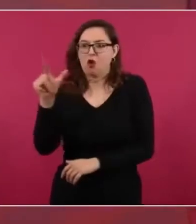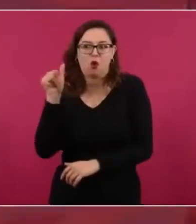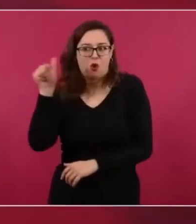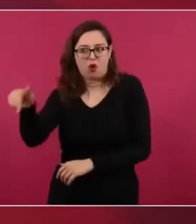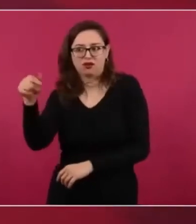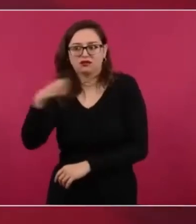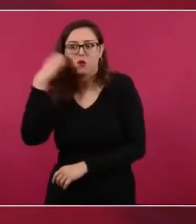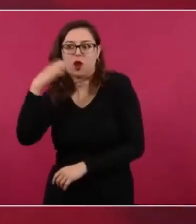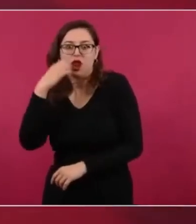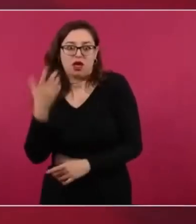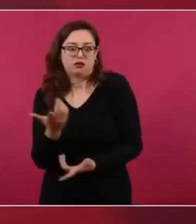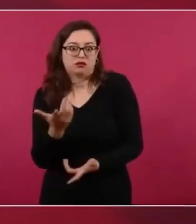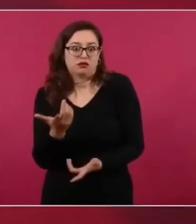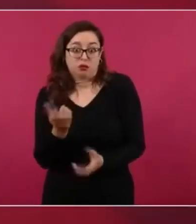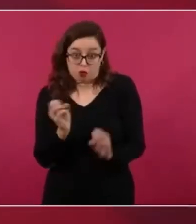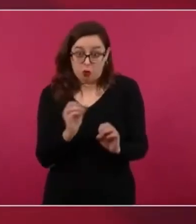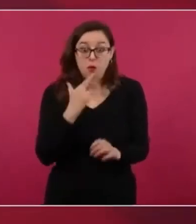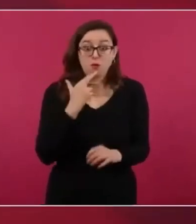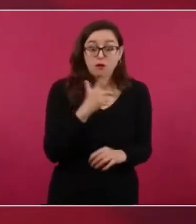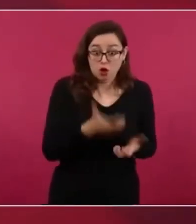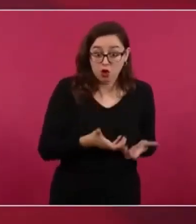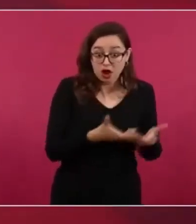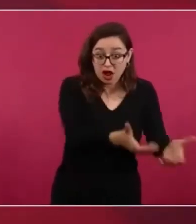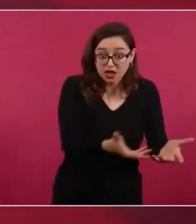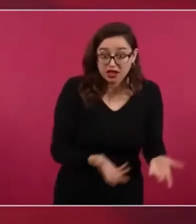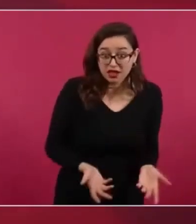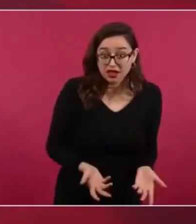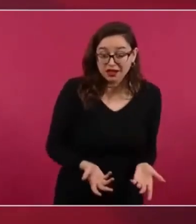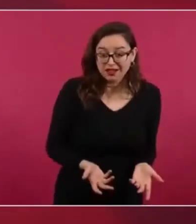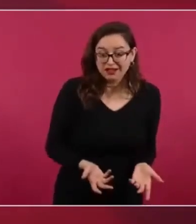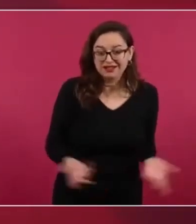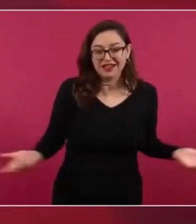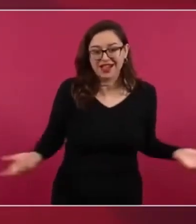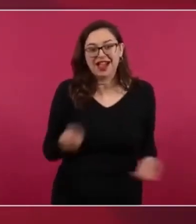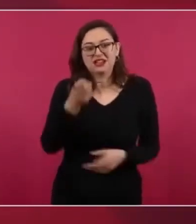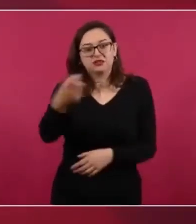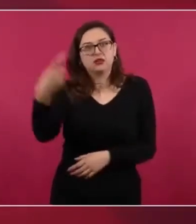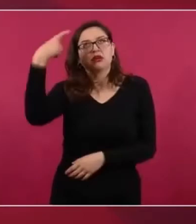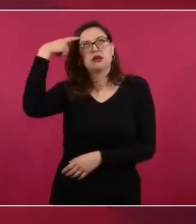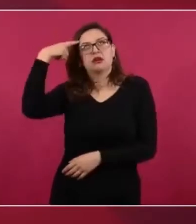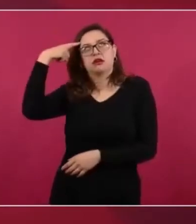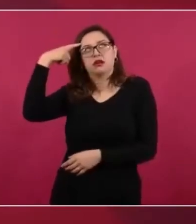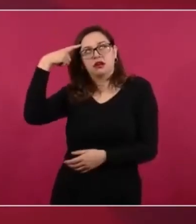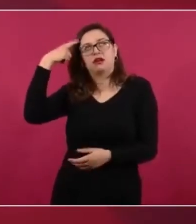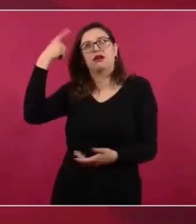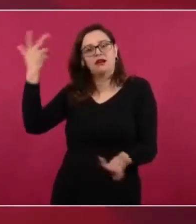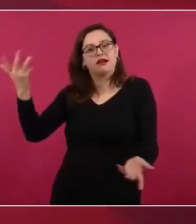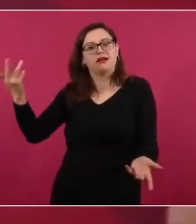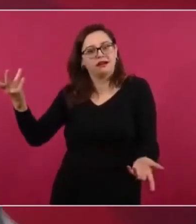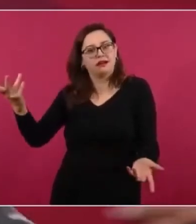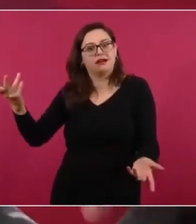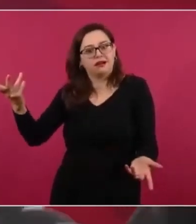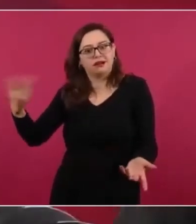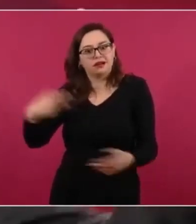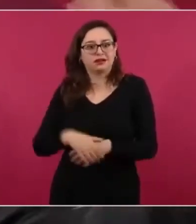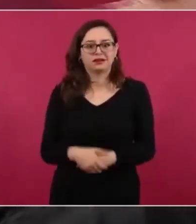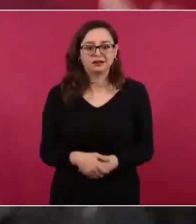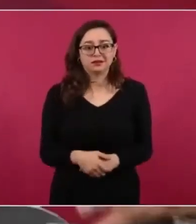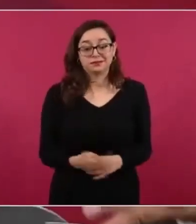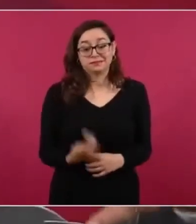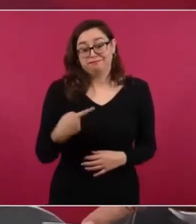calle. Pero es de juicio práctico, es de sentido común. Pero todo esto